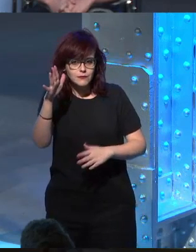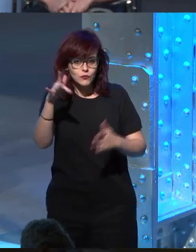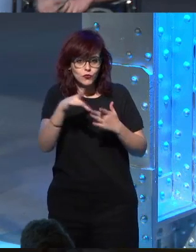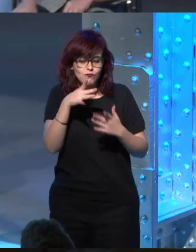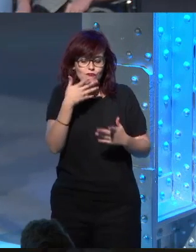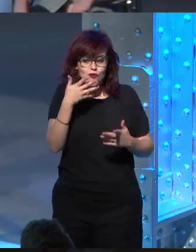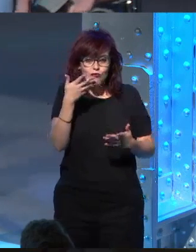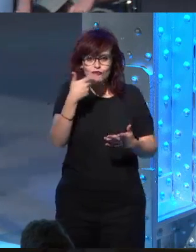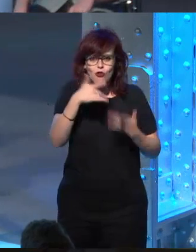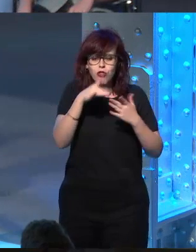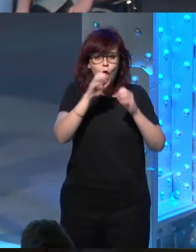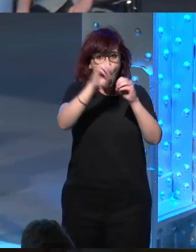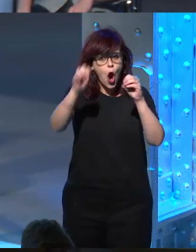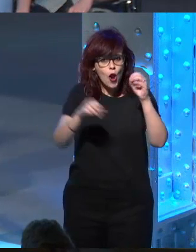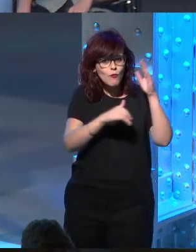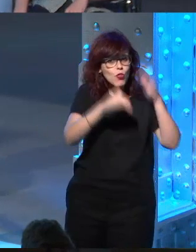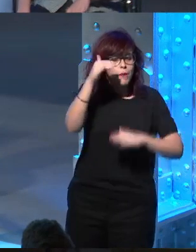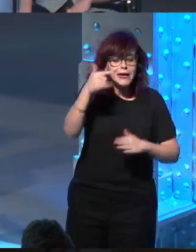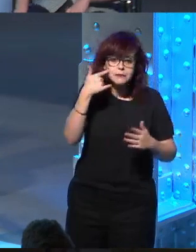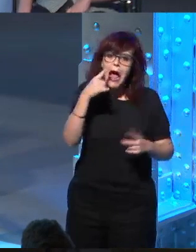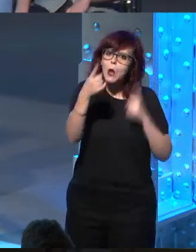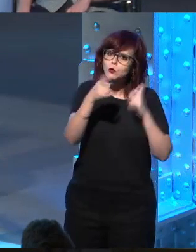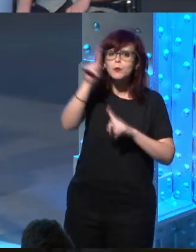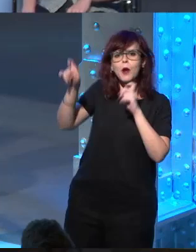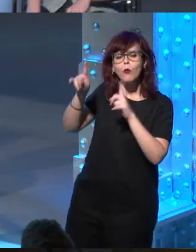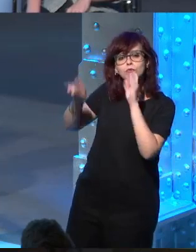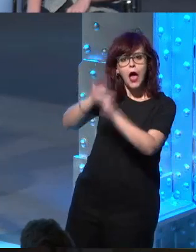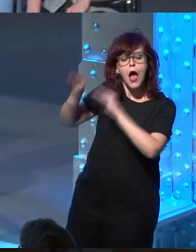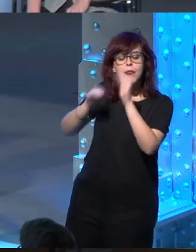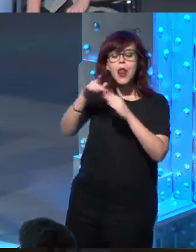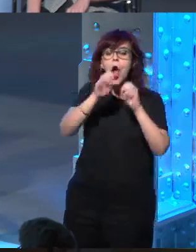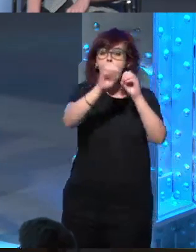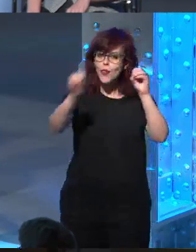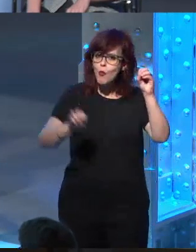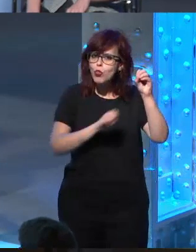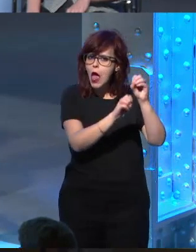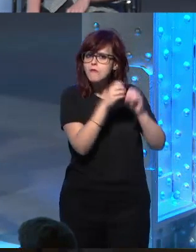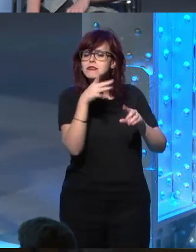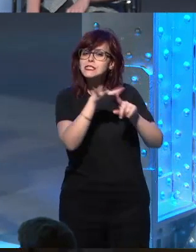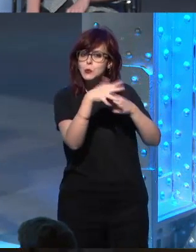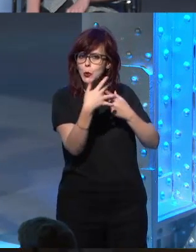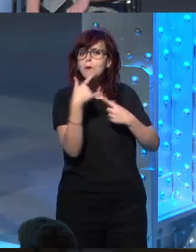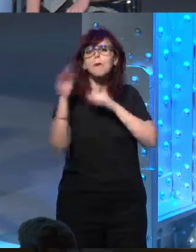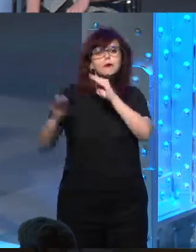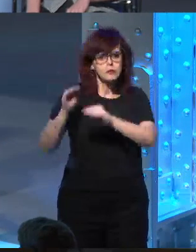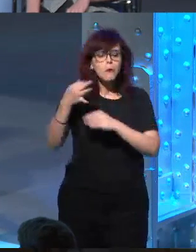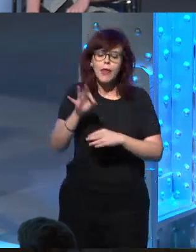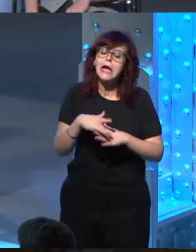orden mundial. Los muy mayores de 25 años sí que podemos preguntar a los responsables del orden mundial, ¿no? Sí. Podemos,